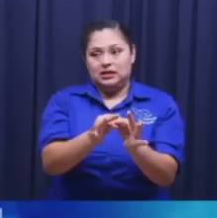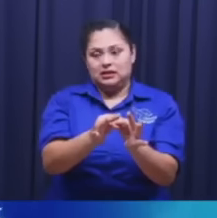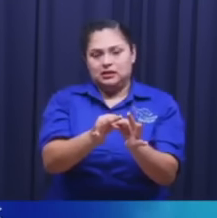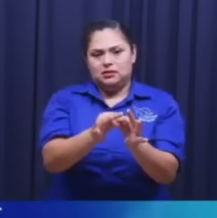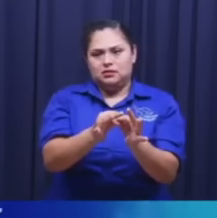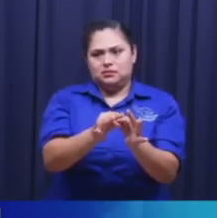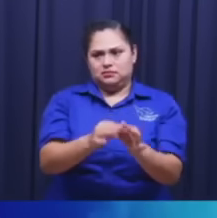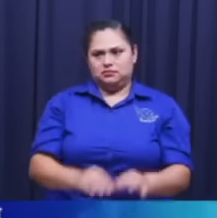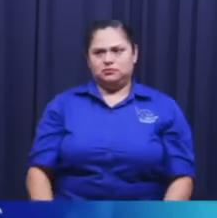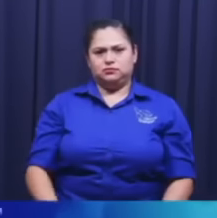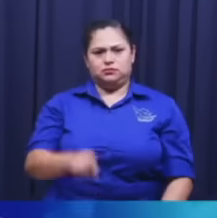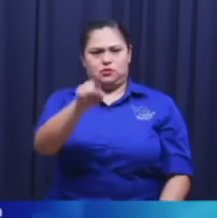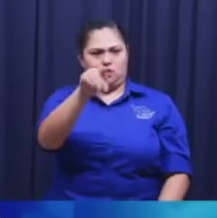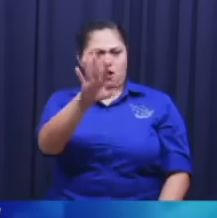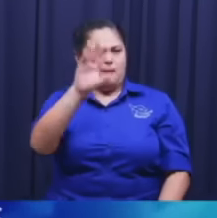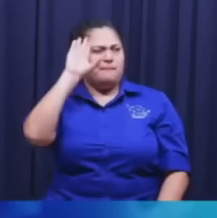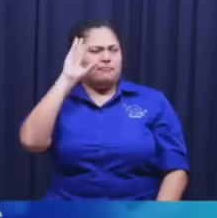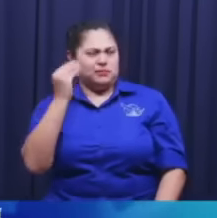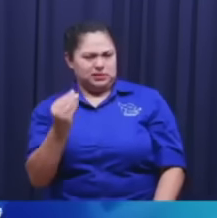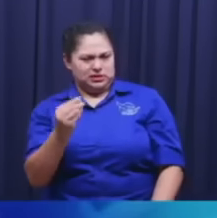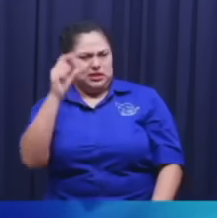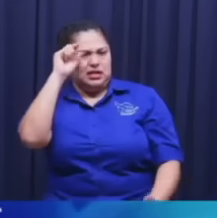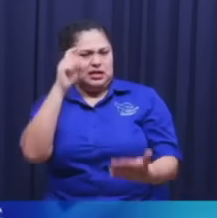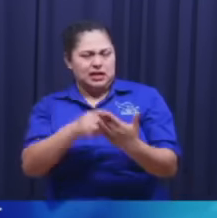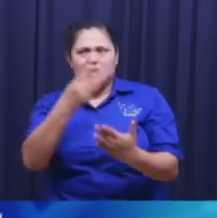¿Usted por qué, hermano, usted por qué cree que el diablo acusa?